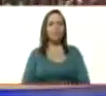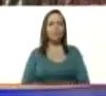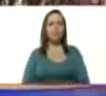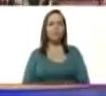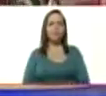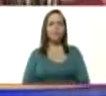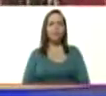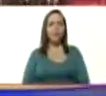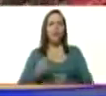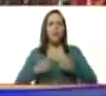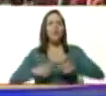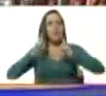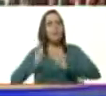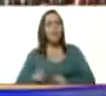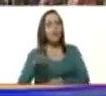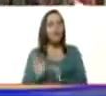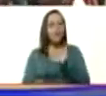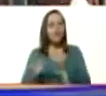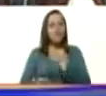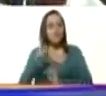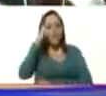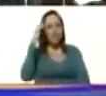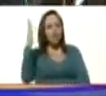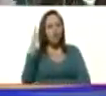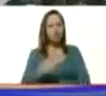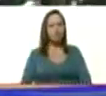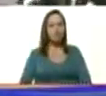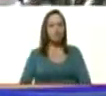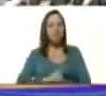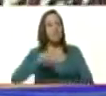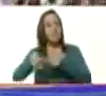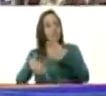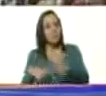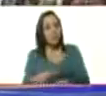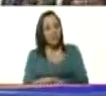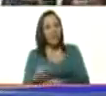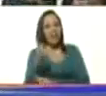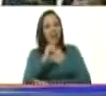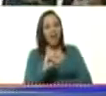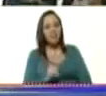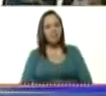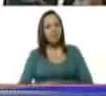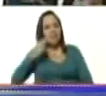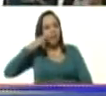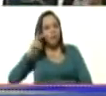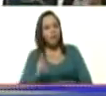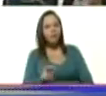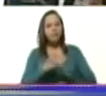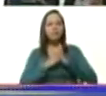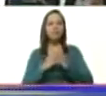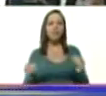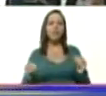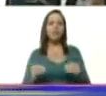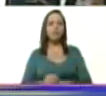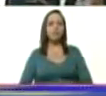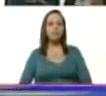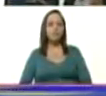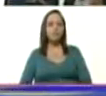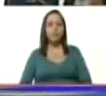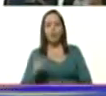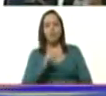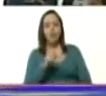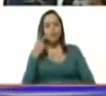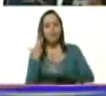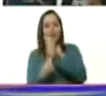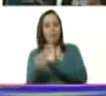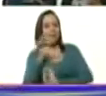Pero además de la justicia divina que llega, que lo ve todo y a la que no se le escapa